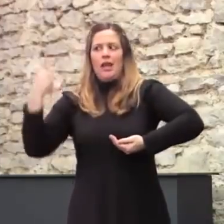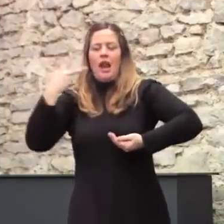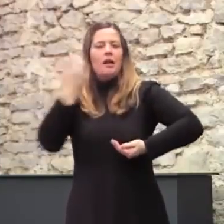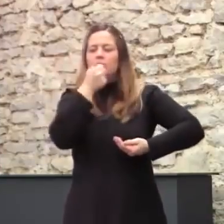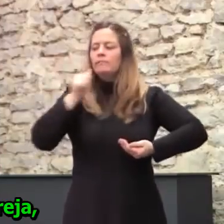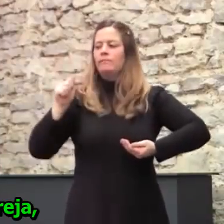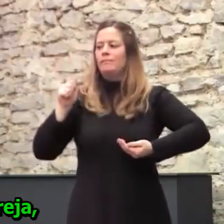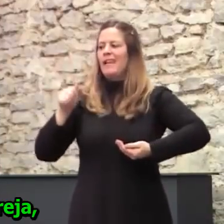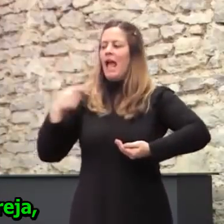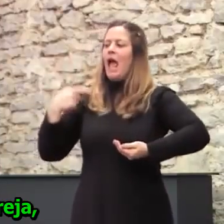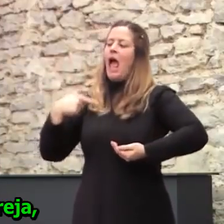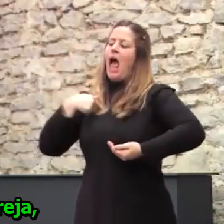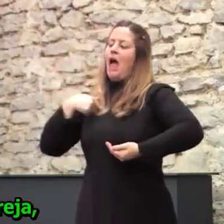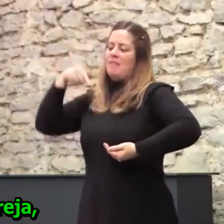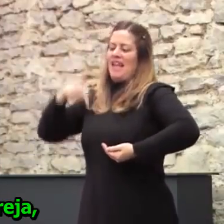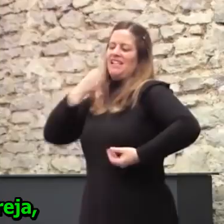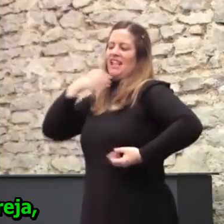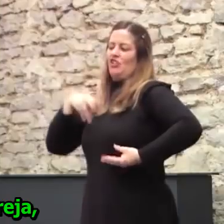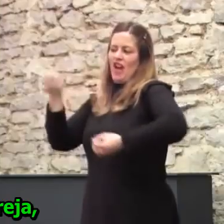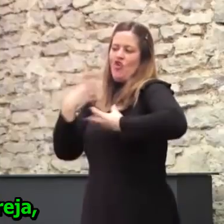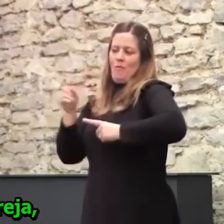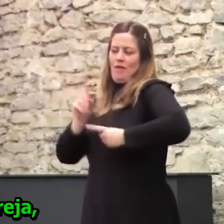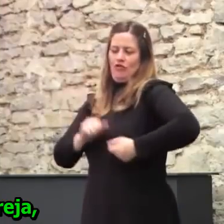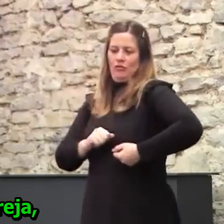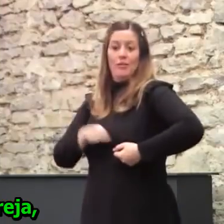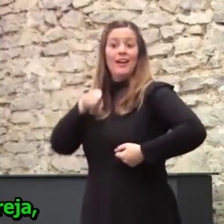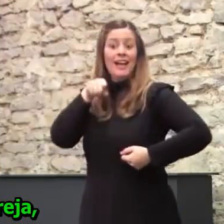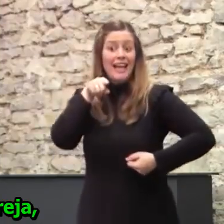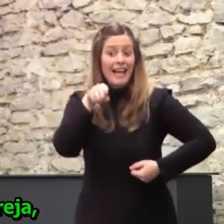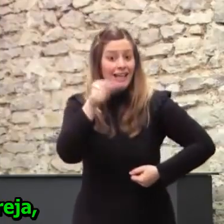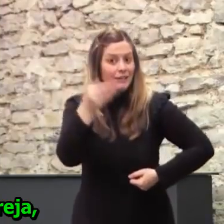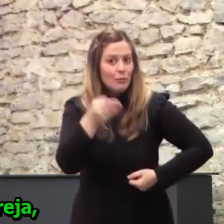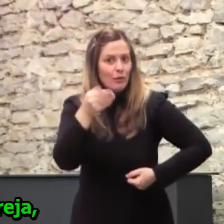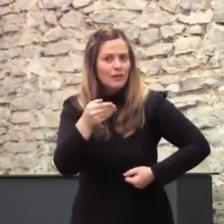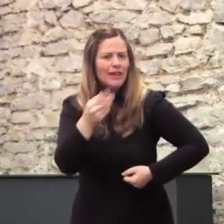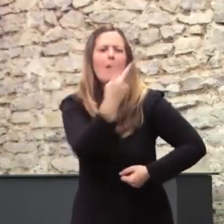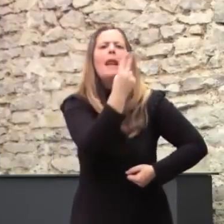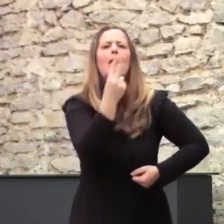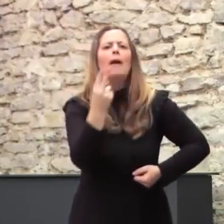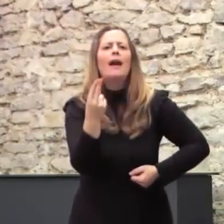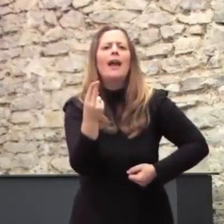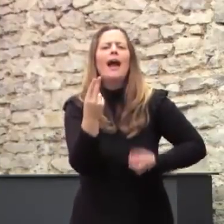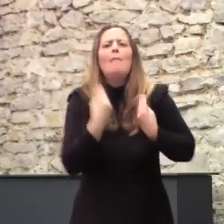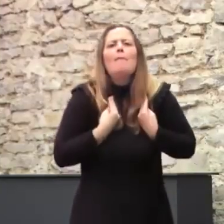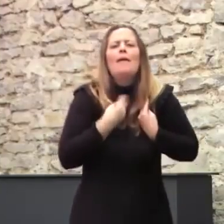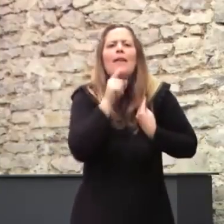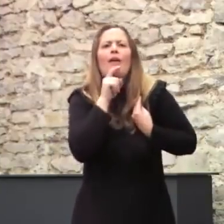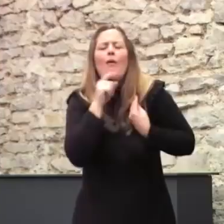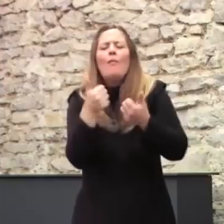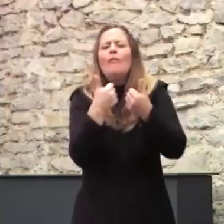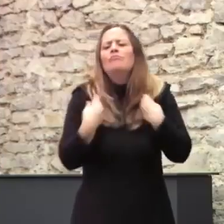habían contado a mí, ¿vale? Y esta es la clave, o sea, ¿por qué no nos cuentan qué es la pareja? ¿Cómo vive una pareja?